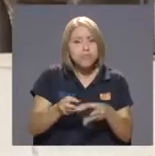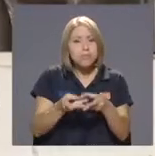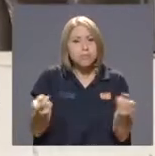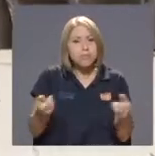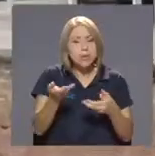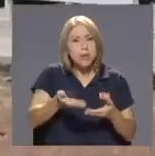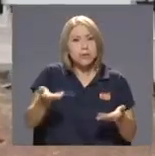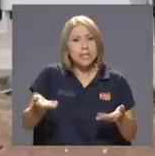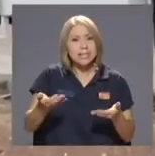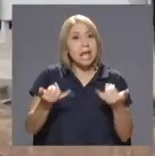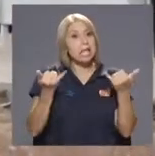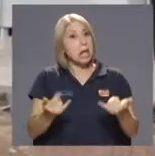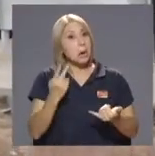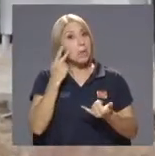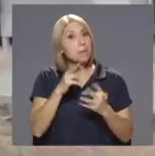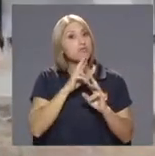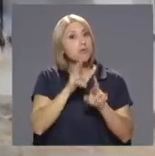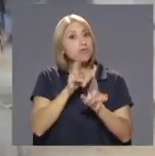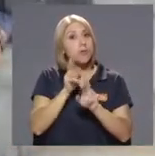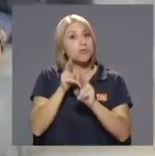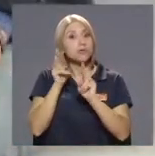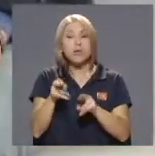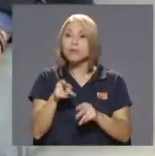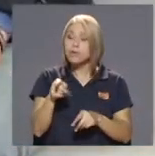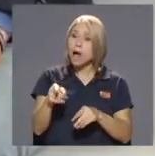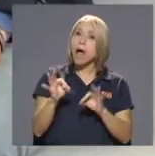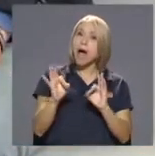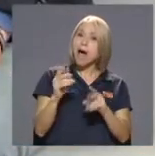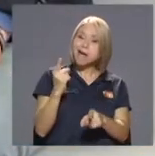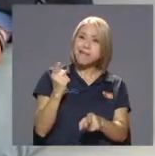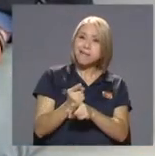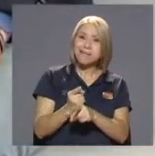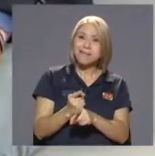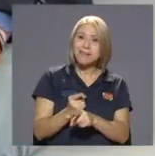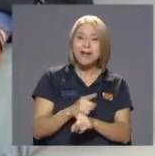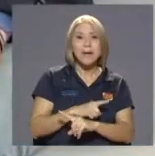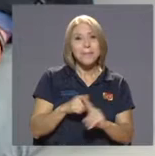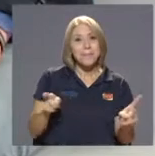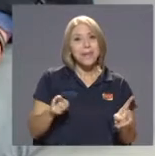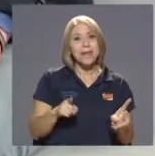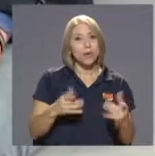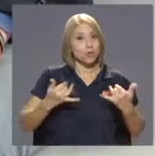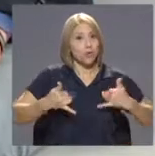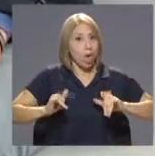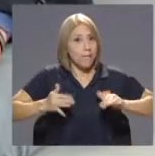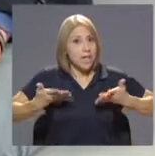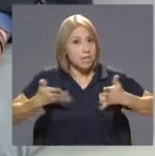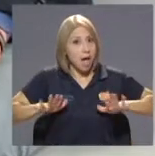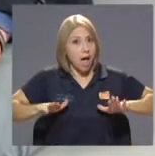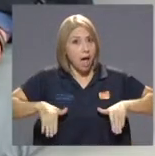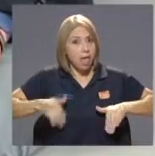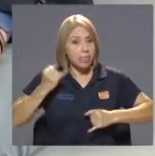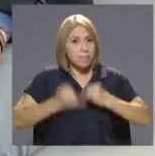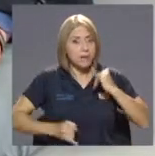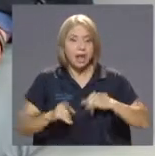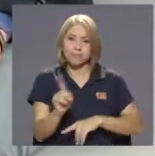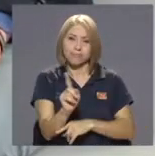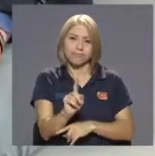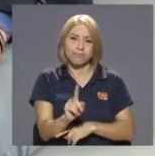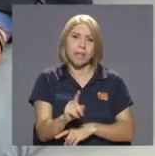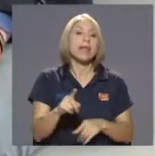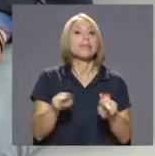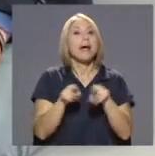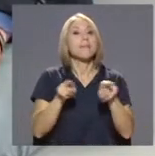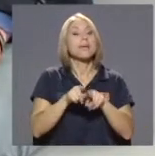que los números han ido dando la razón en ese sentido, sin que sea una lucha, por supuesto, terminada. Y esto se aplica también al personal